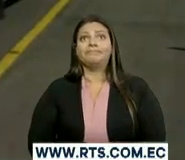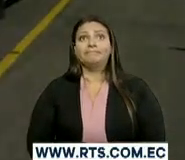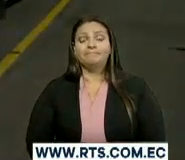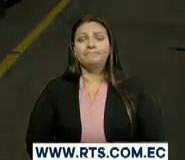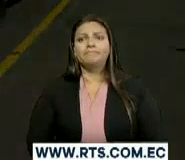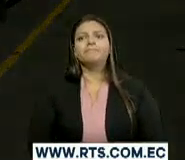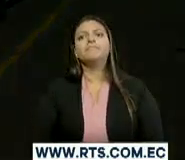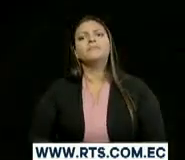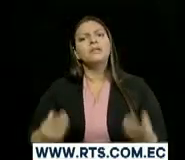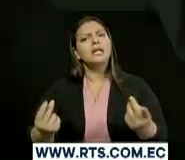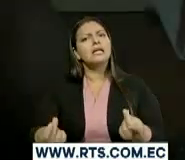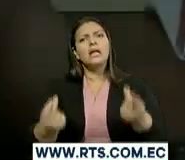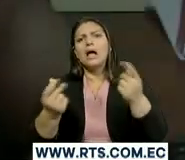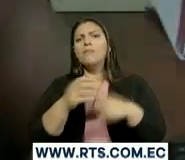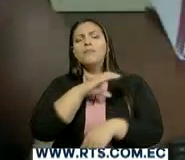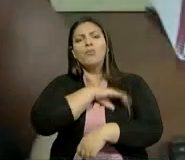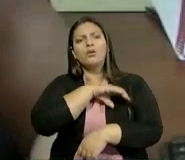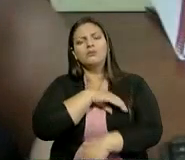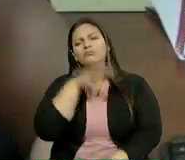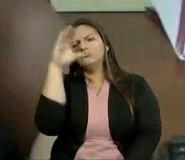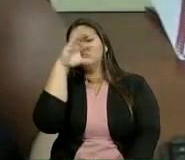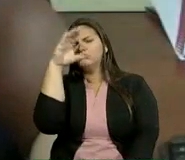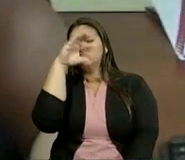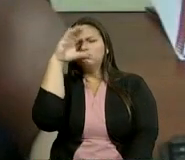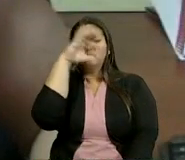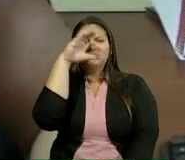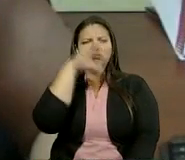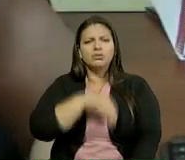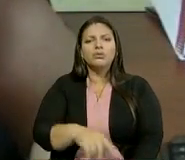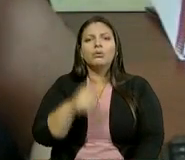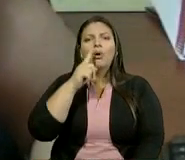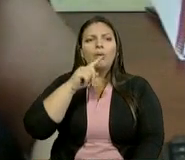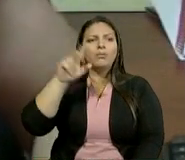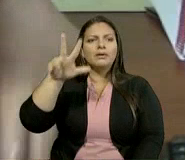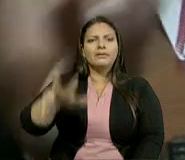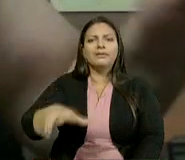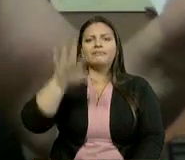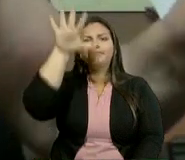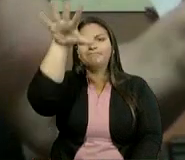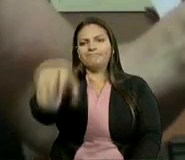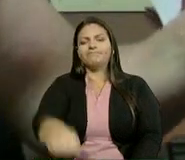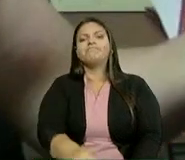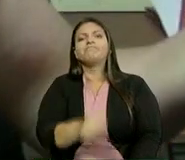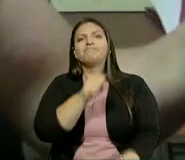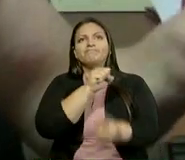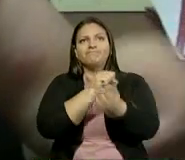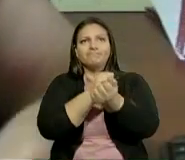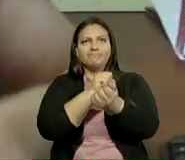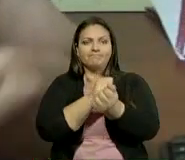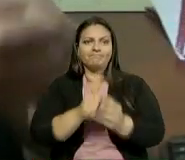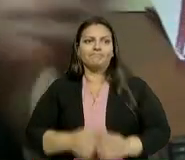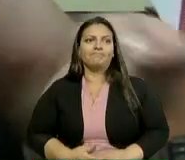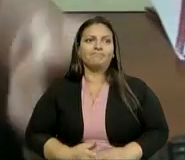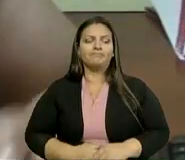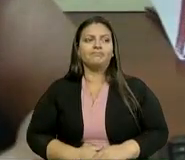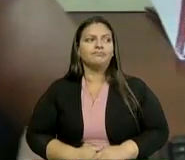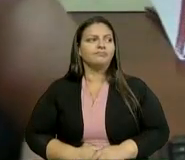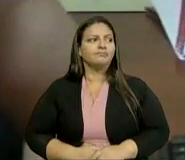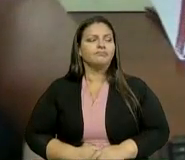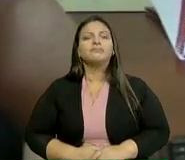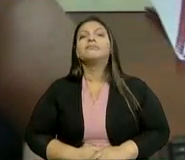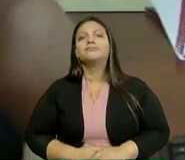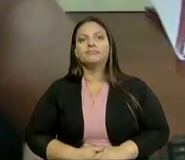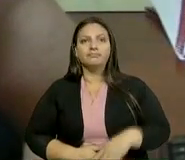detener a tres individuos. Los testigos y los ocupantes del lugar vieron que estos individuos huyeron hacia los matorrales, dieron aviso